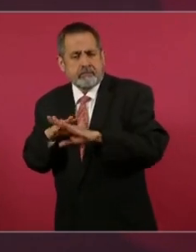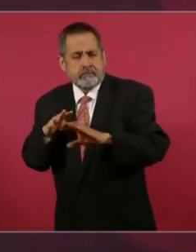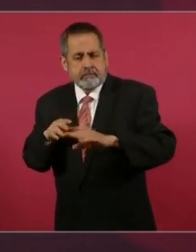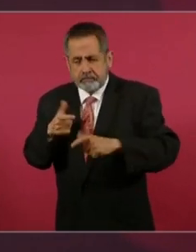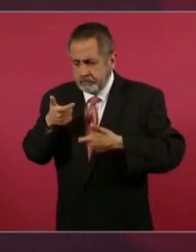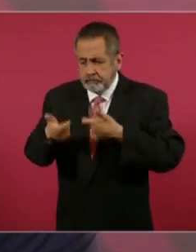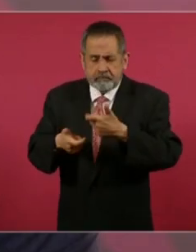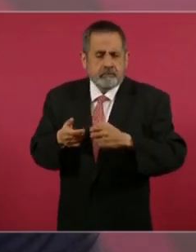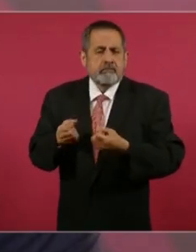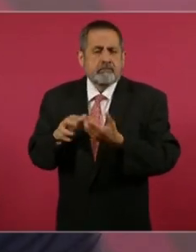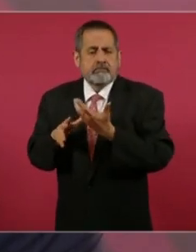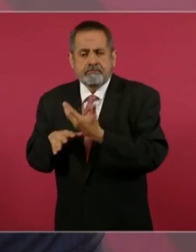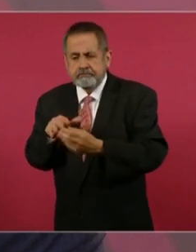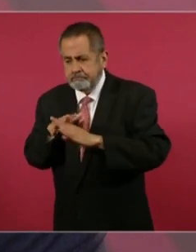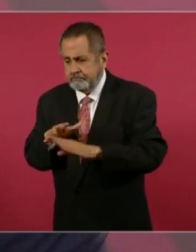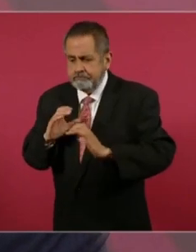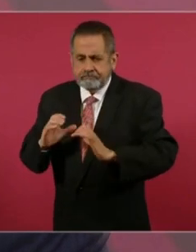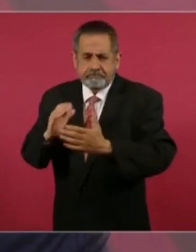México?